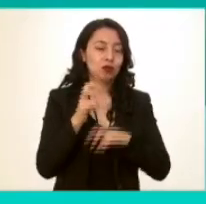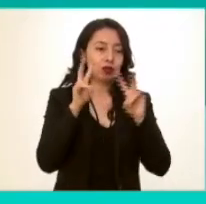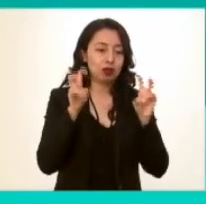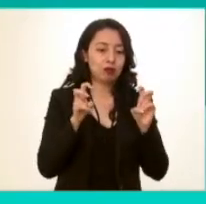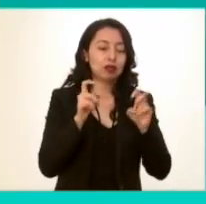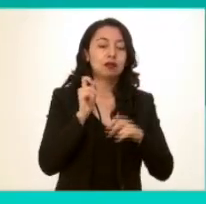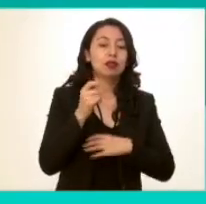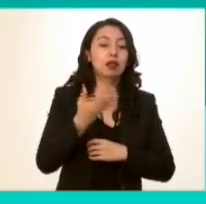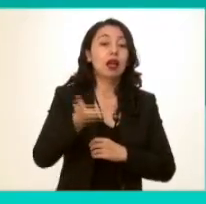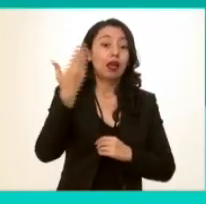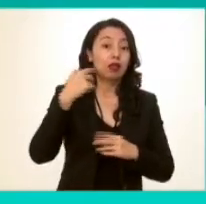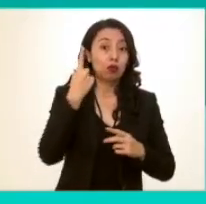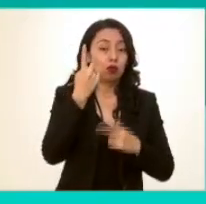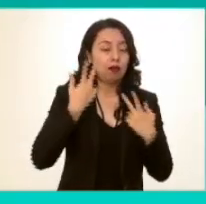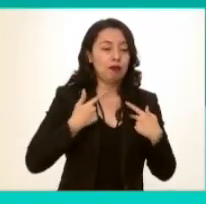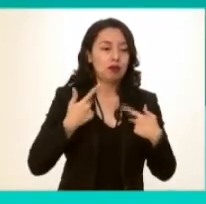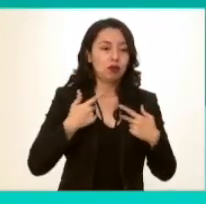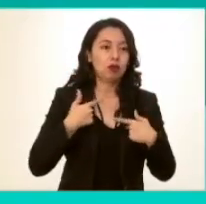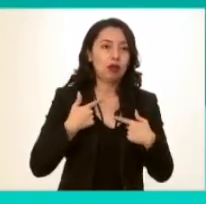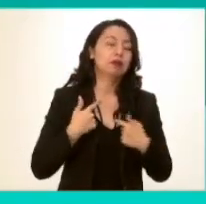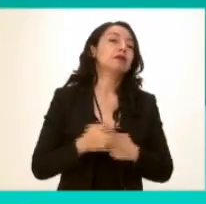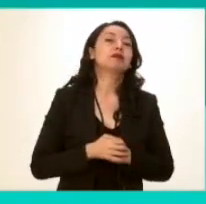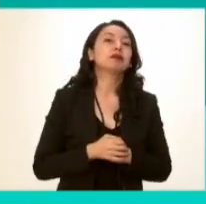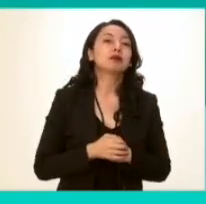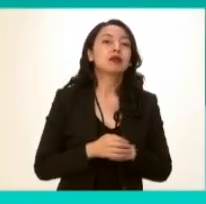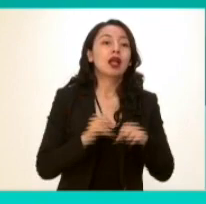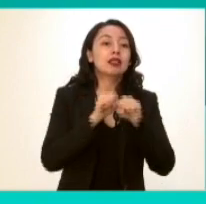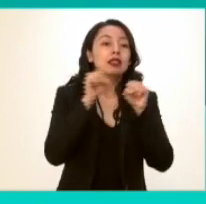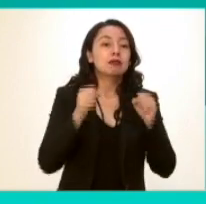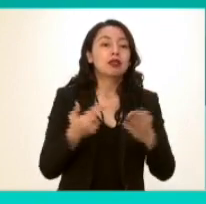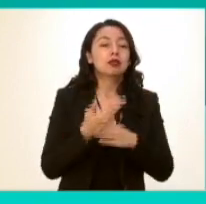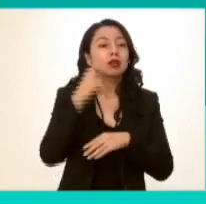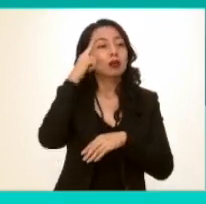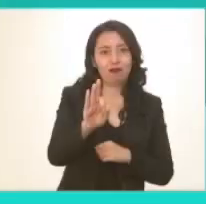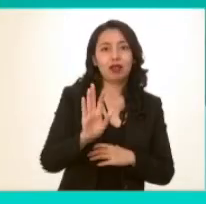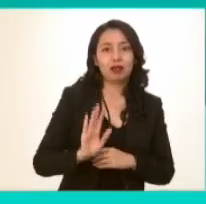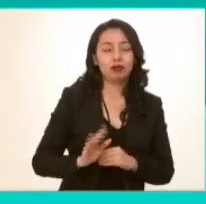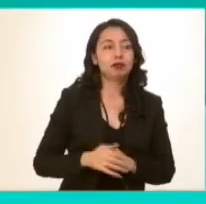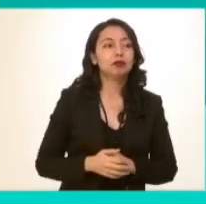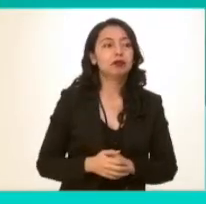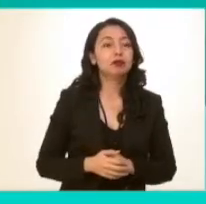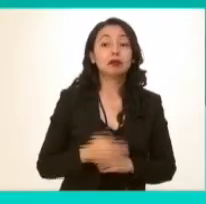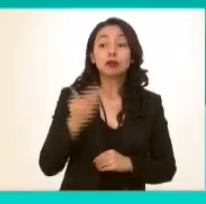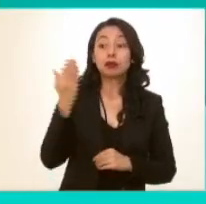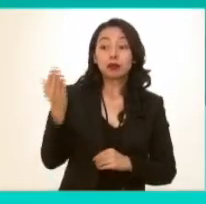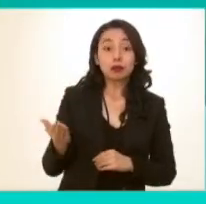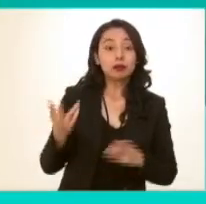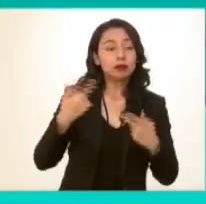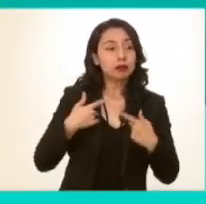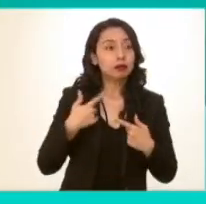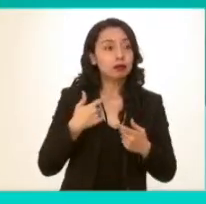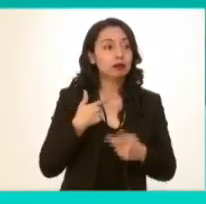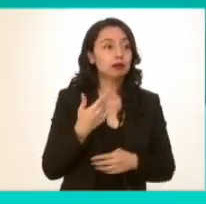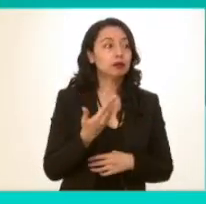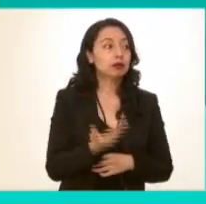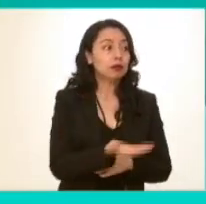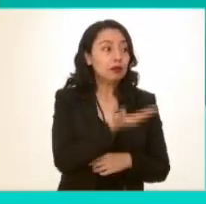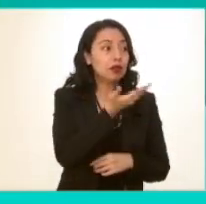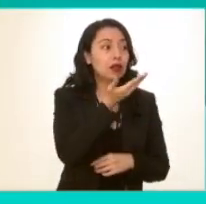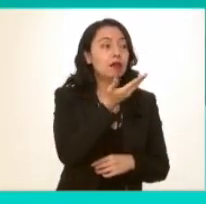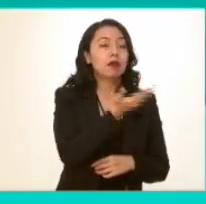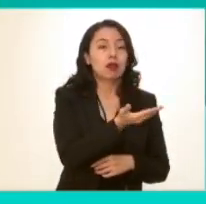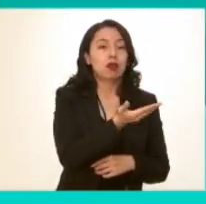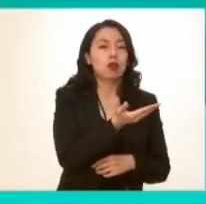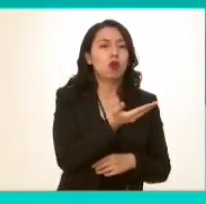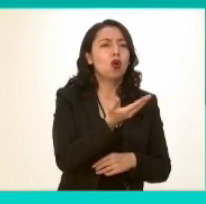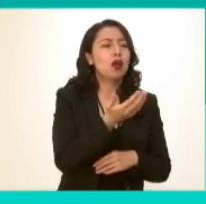la solicitud que presentó una persona al Sistema Nacional para el desarrollo integral de la familia esta persona requirió conocer todos los